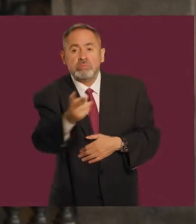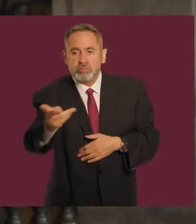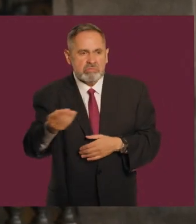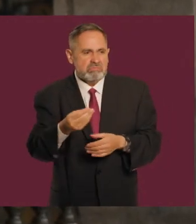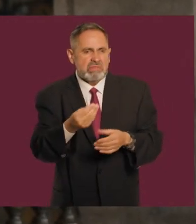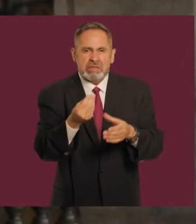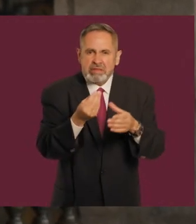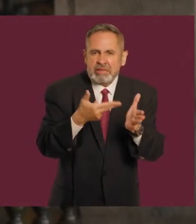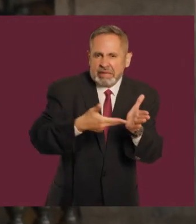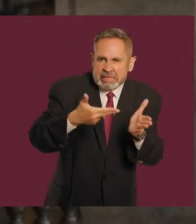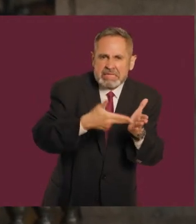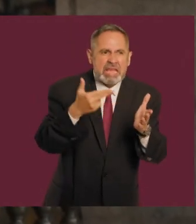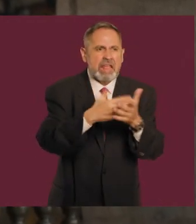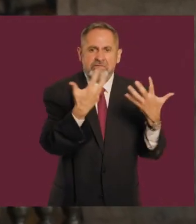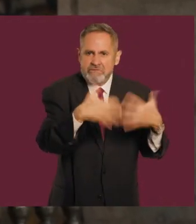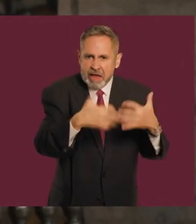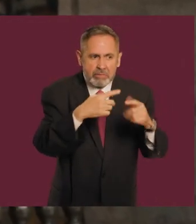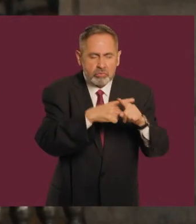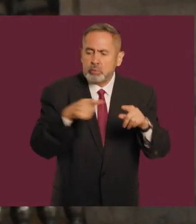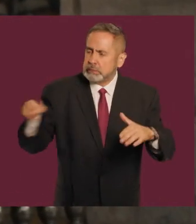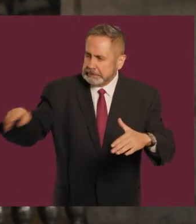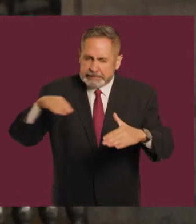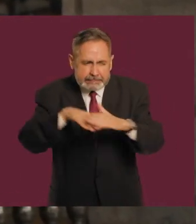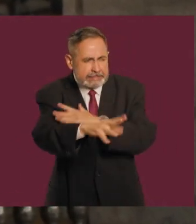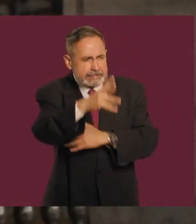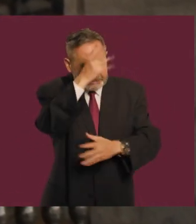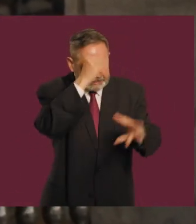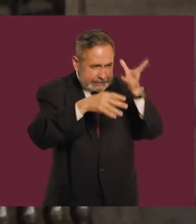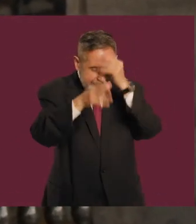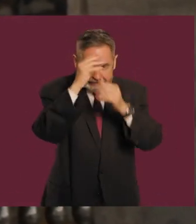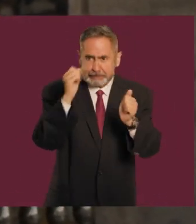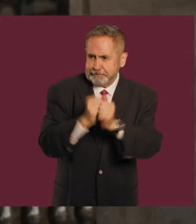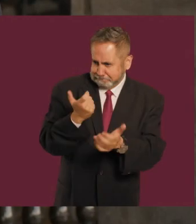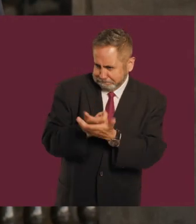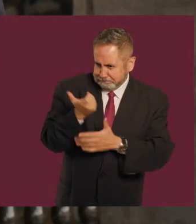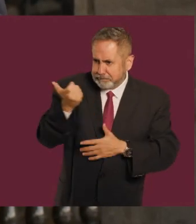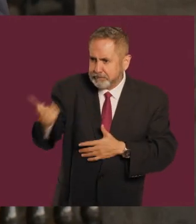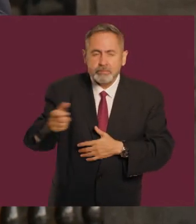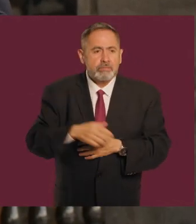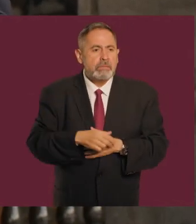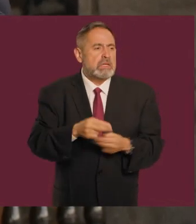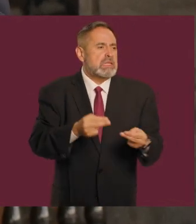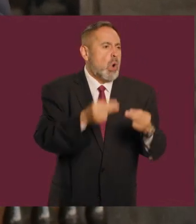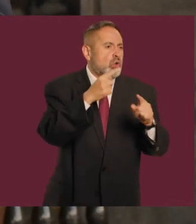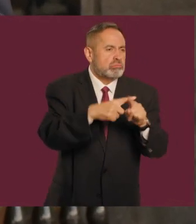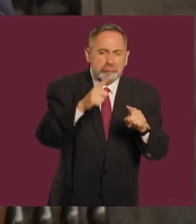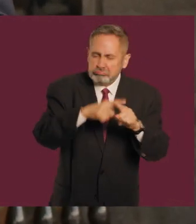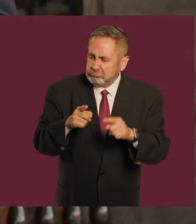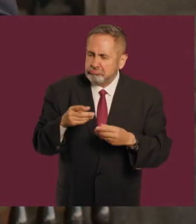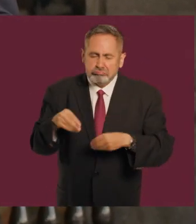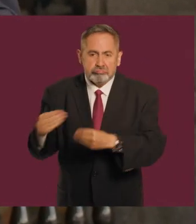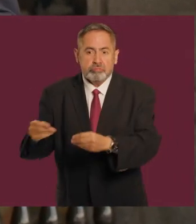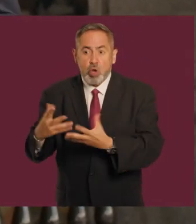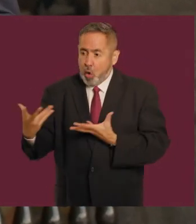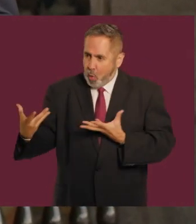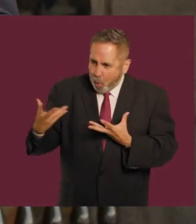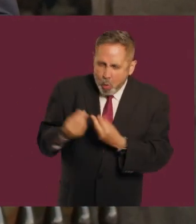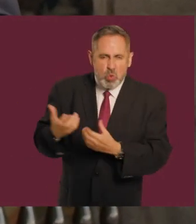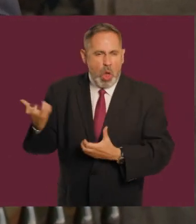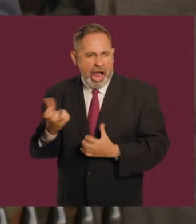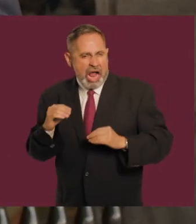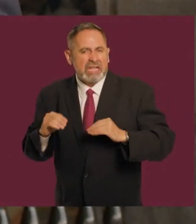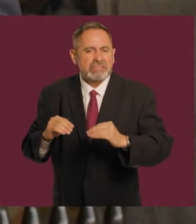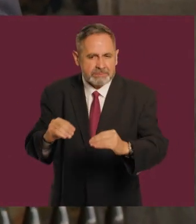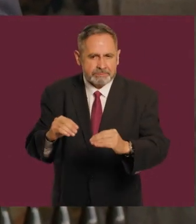contrató como aprendices en empresas, pequeños talleres, en comercios. Lo hicimos entre